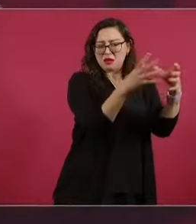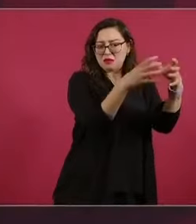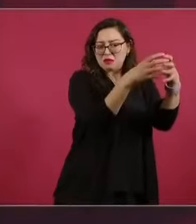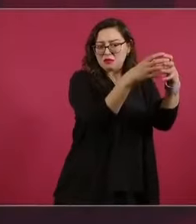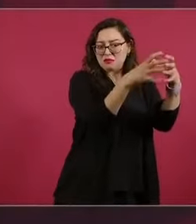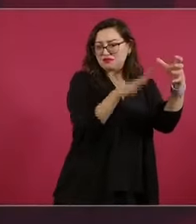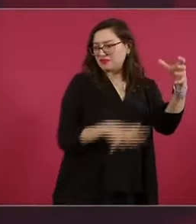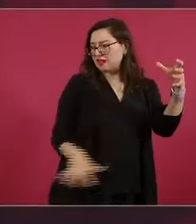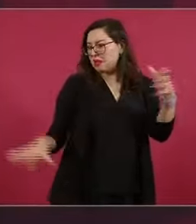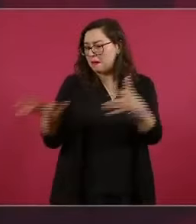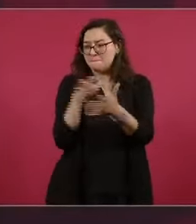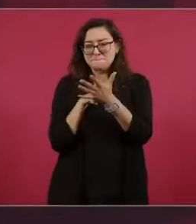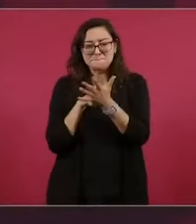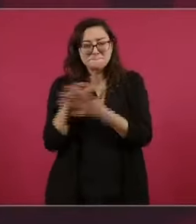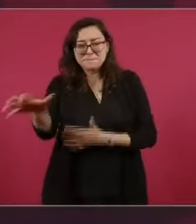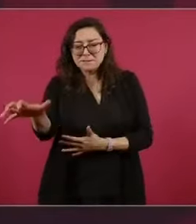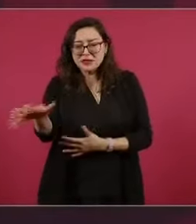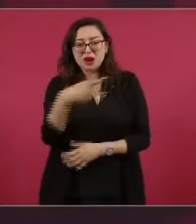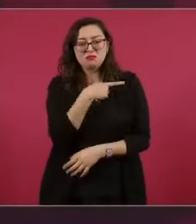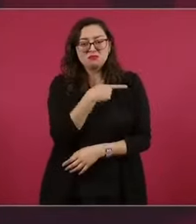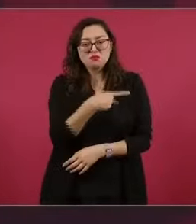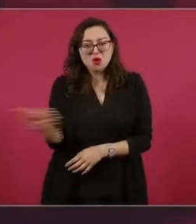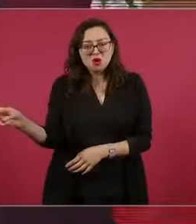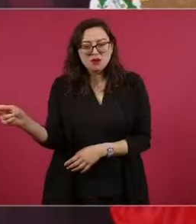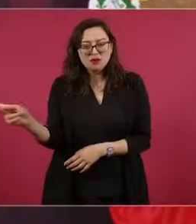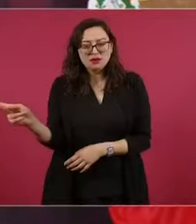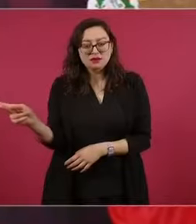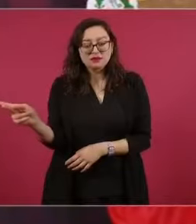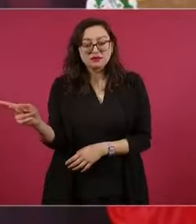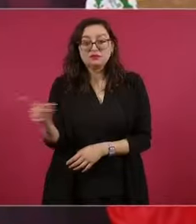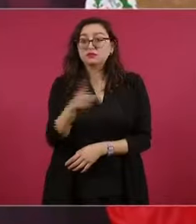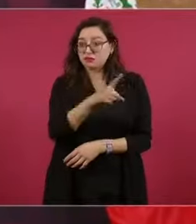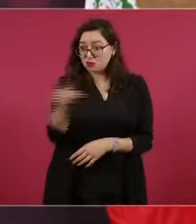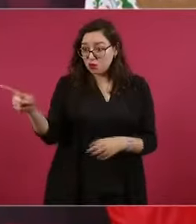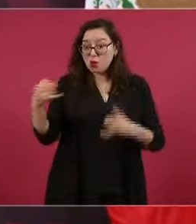con también para los jóvenes